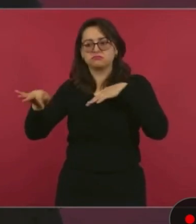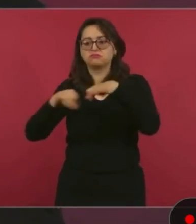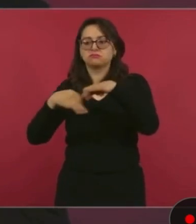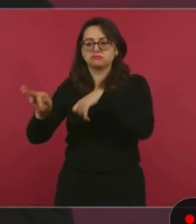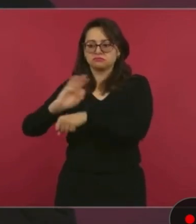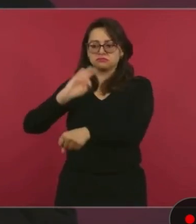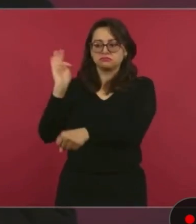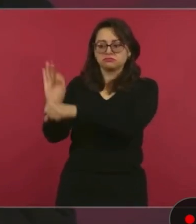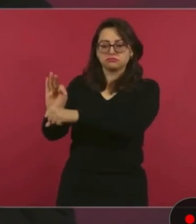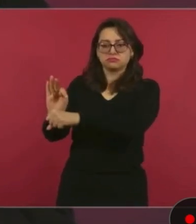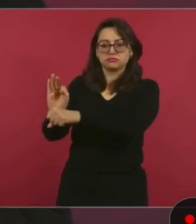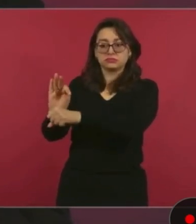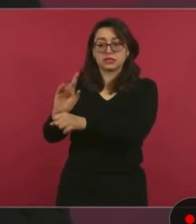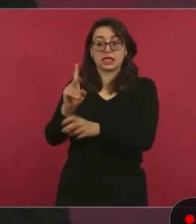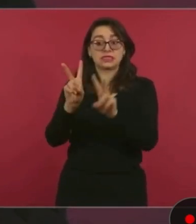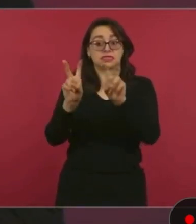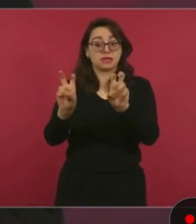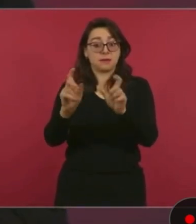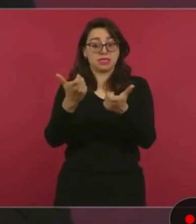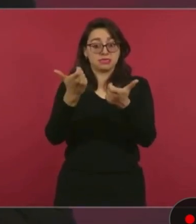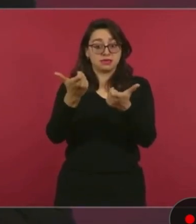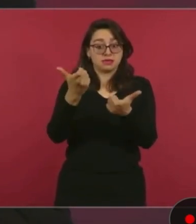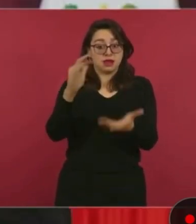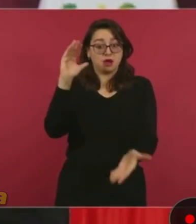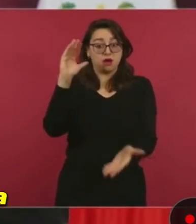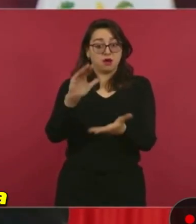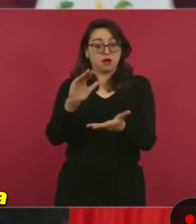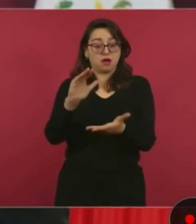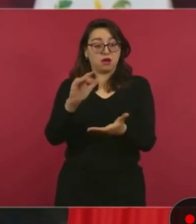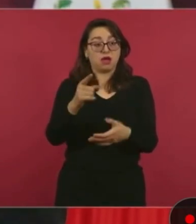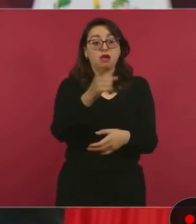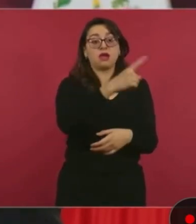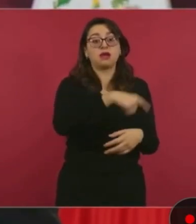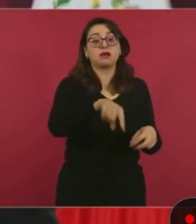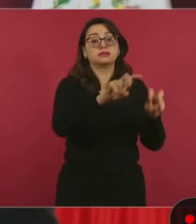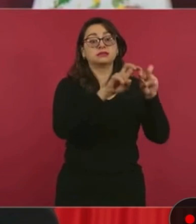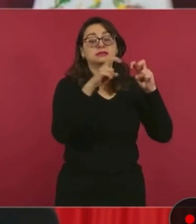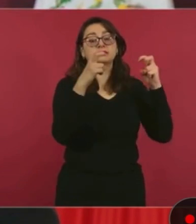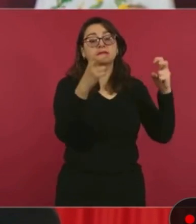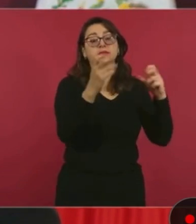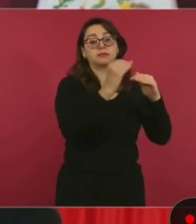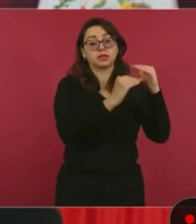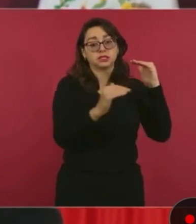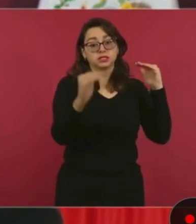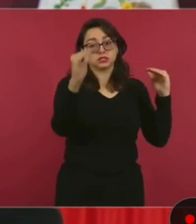que el ajuste, como lo están planteando, se haga arriba.